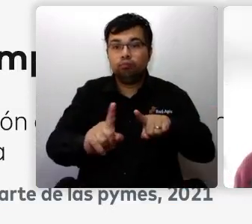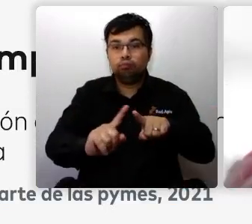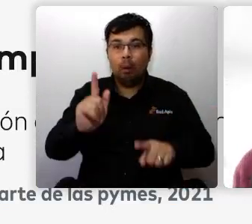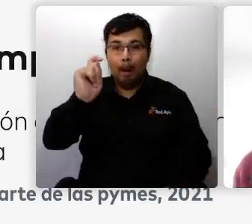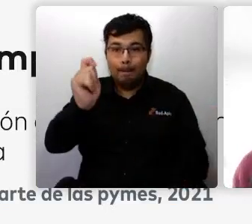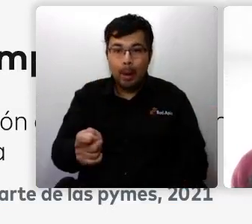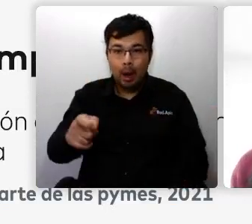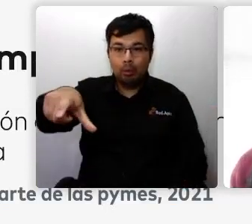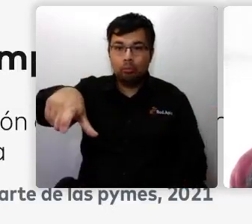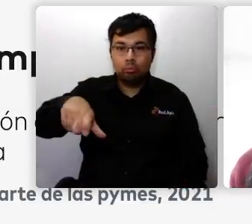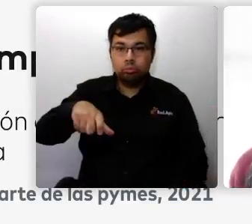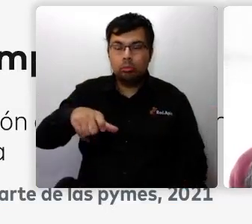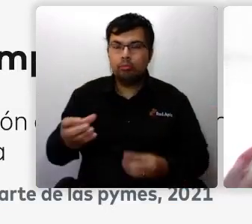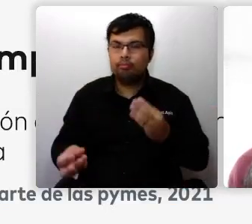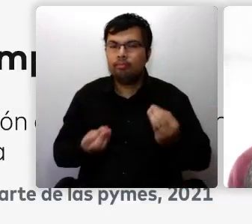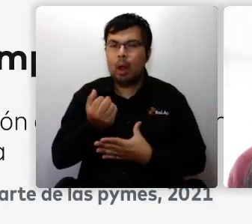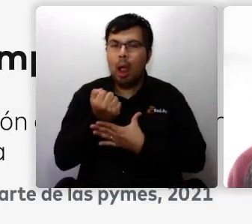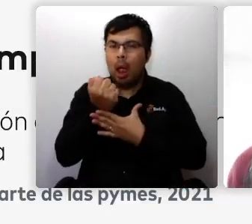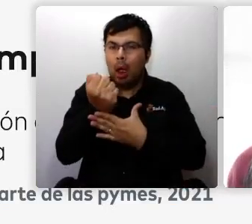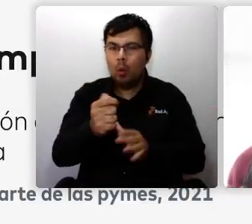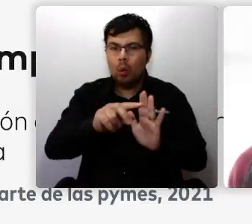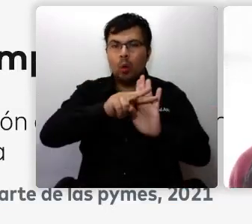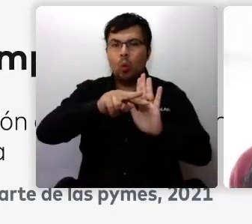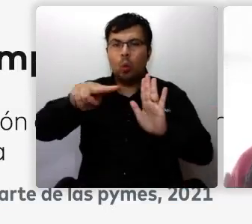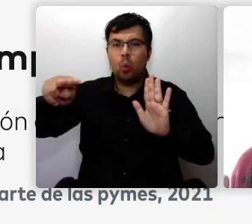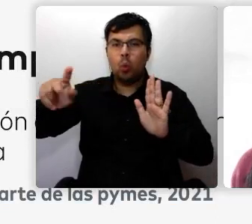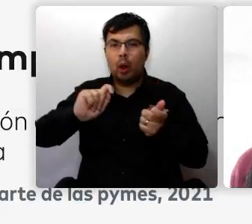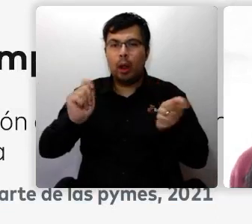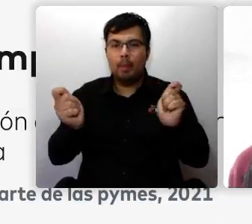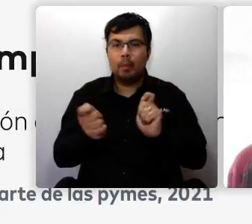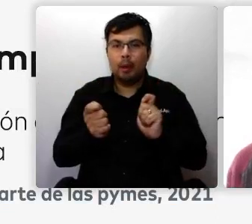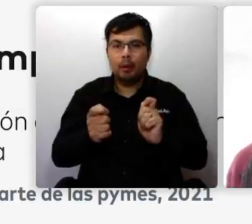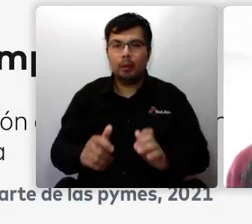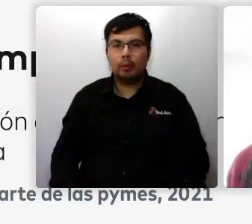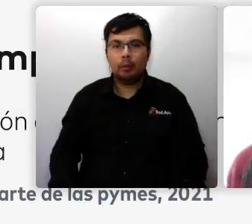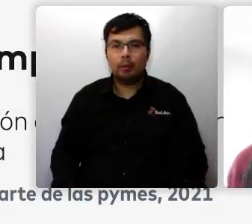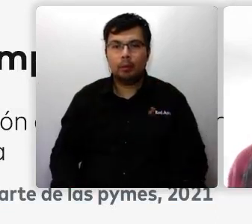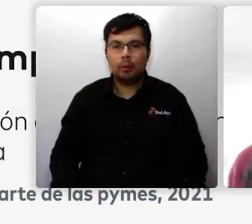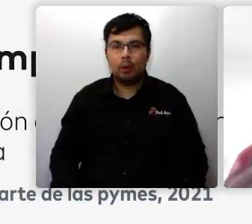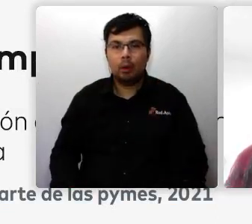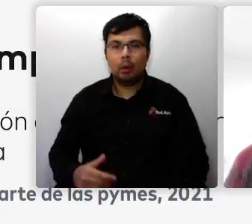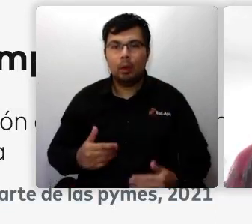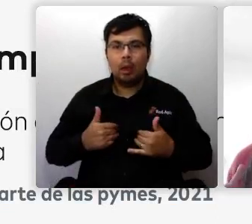hicieron que estas tendencias, obviamente, cambiaran el comportamiento de los consumidores.